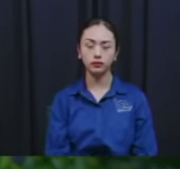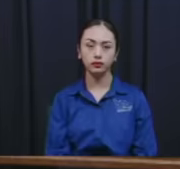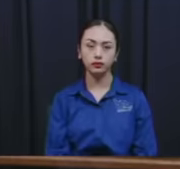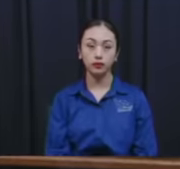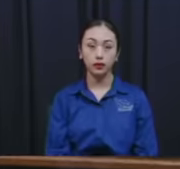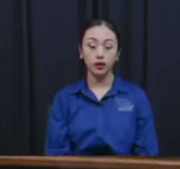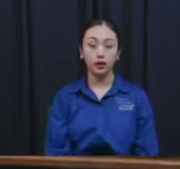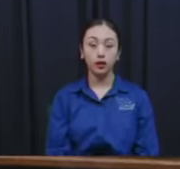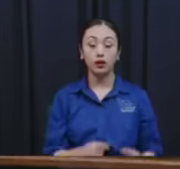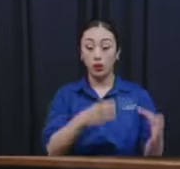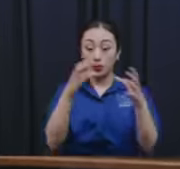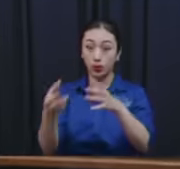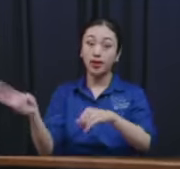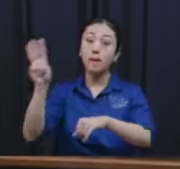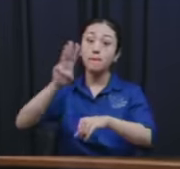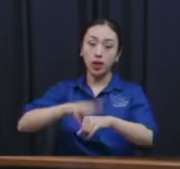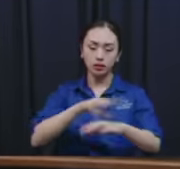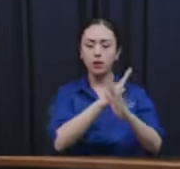los calcetines